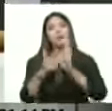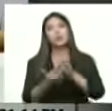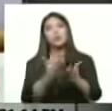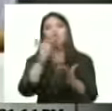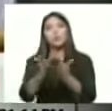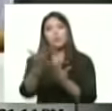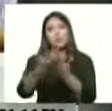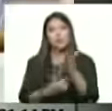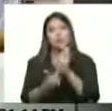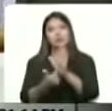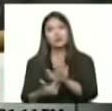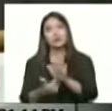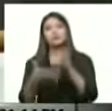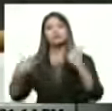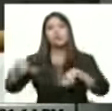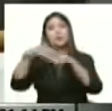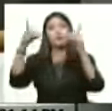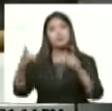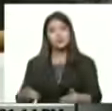propuestas de decisión.